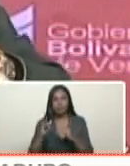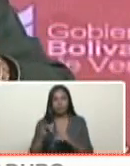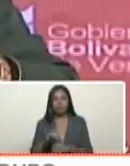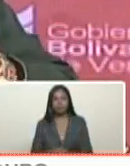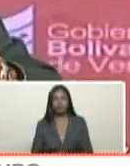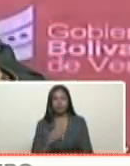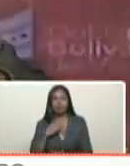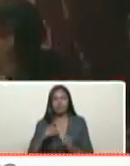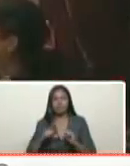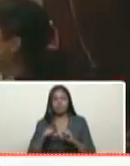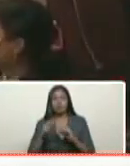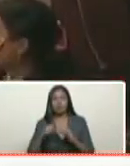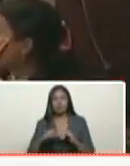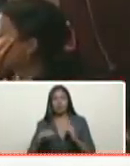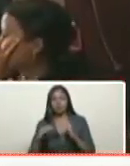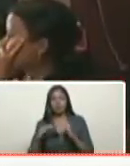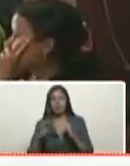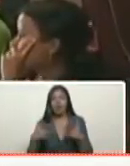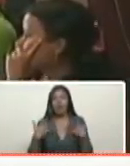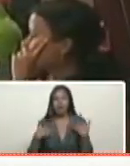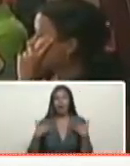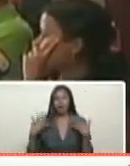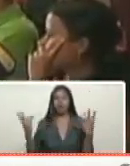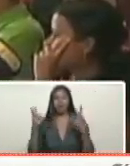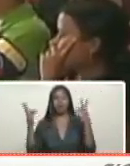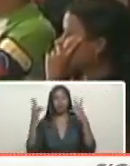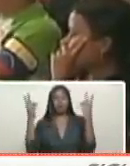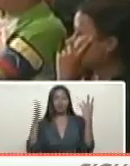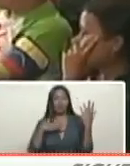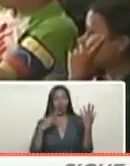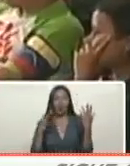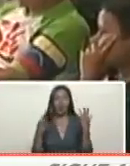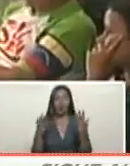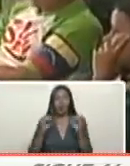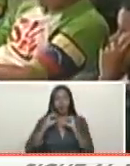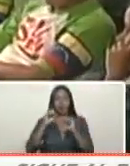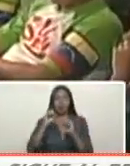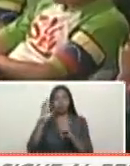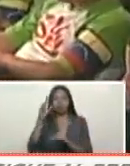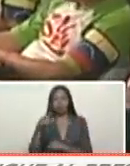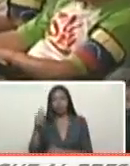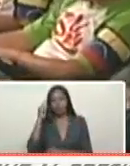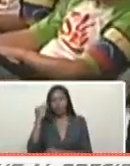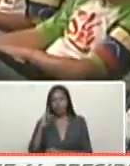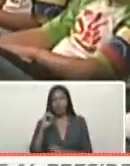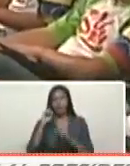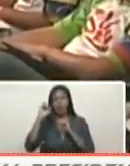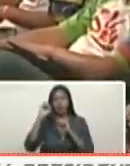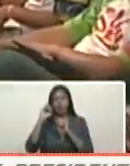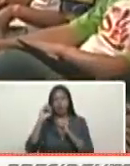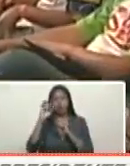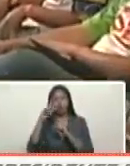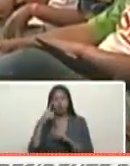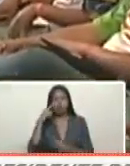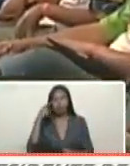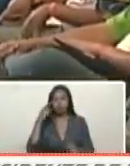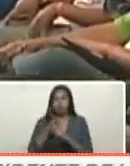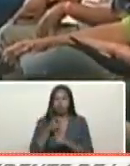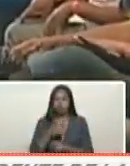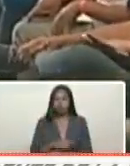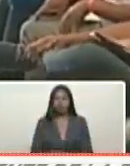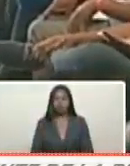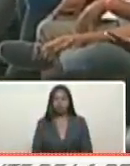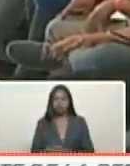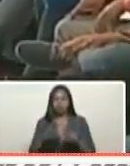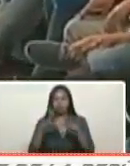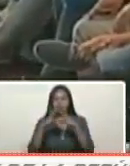quedarnos aquí, mira, vanagloriándonos de los logros, ¿no? Todos los días hay un logro, todos los días hay un reto, todos